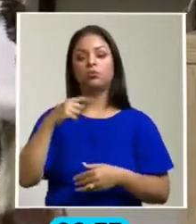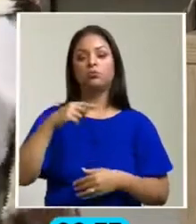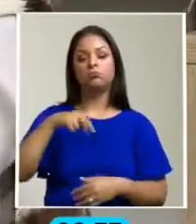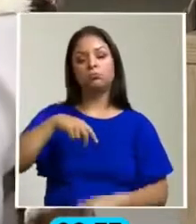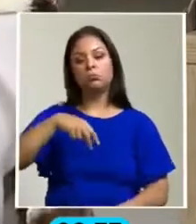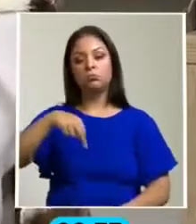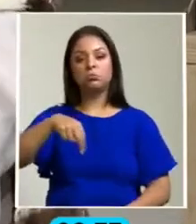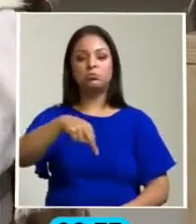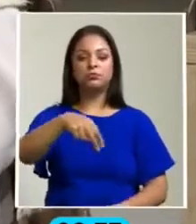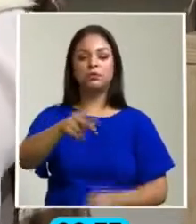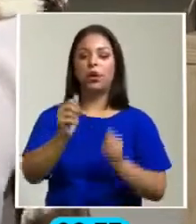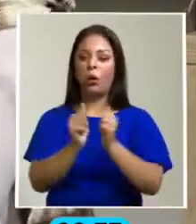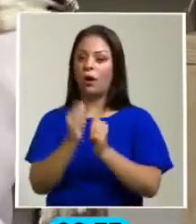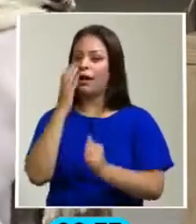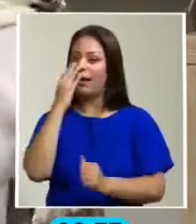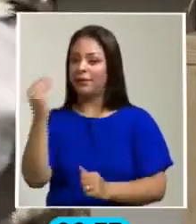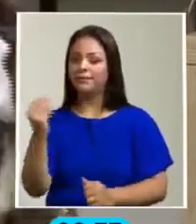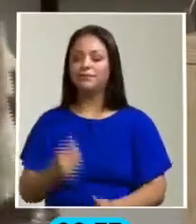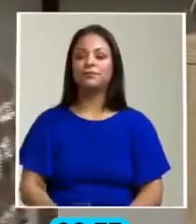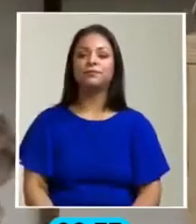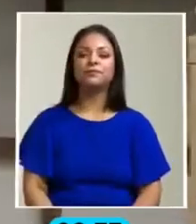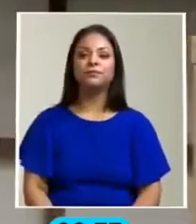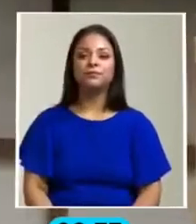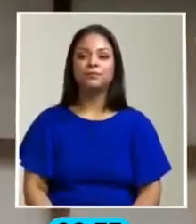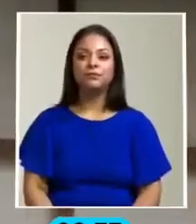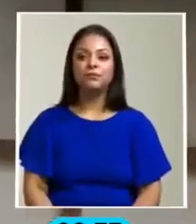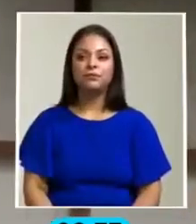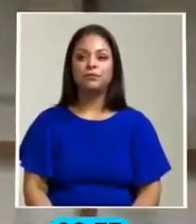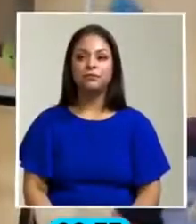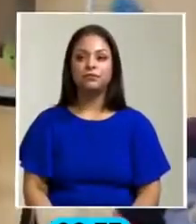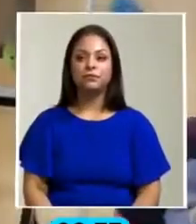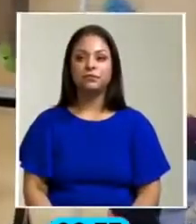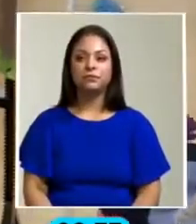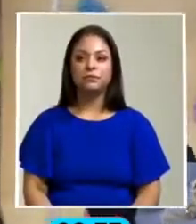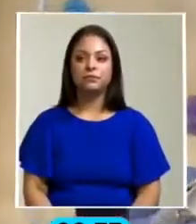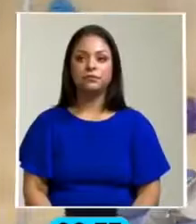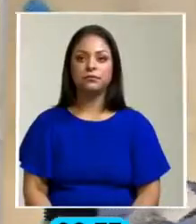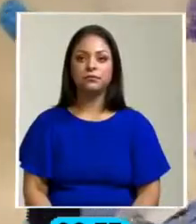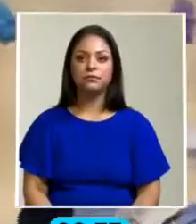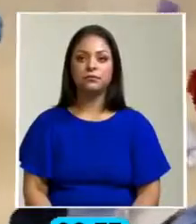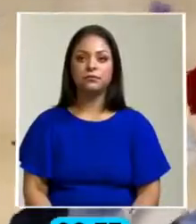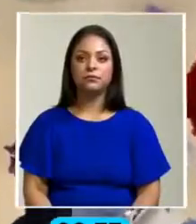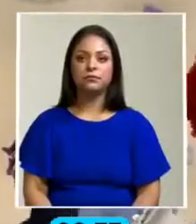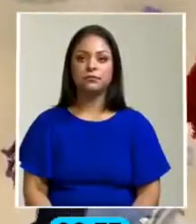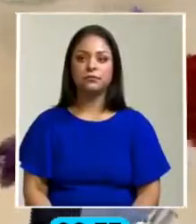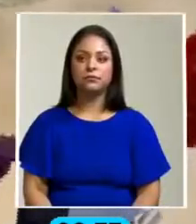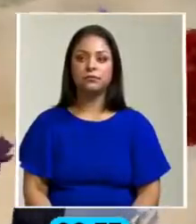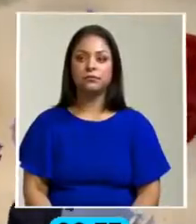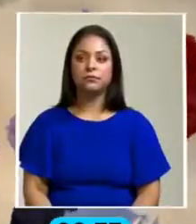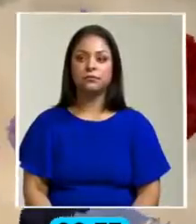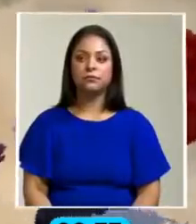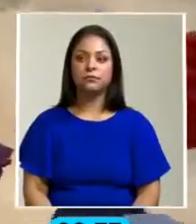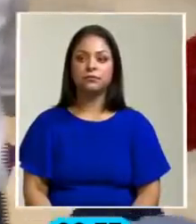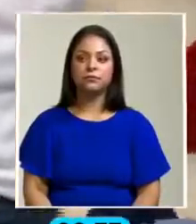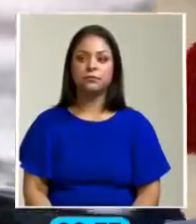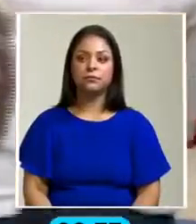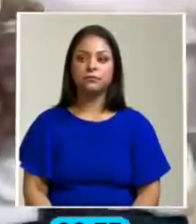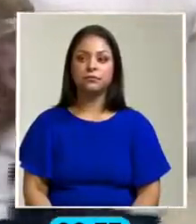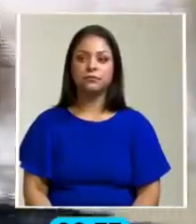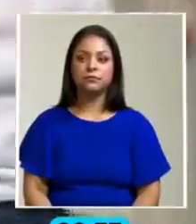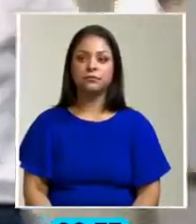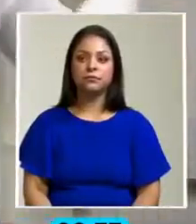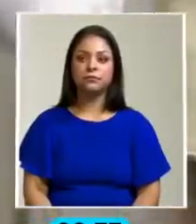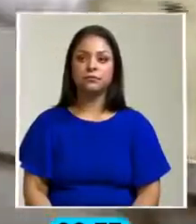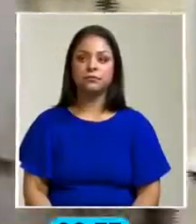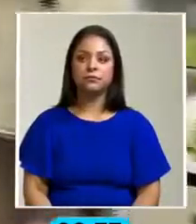Muy bien. Ok, perfecto. ¿Dónde están las prensitas entonces para ponerlas? Muy bien. Ok,